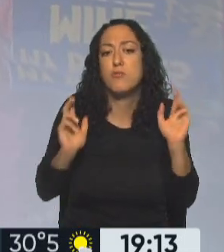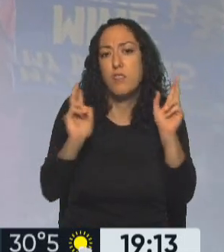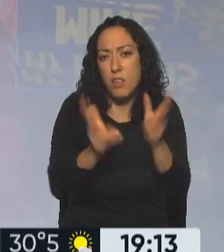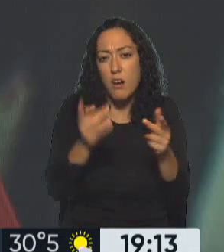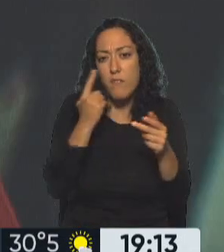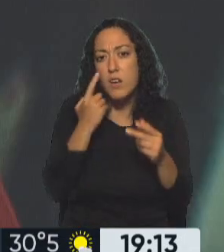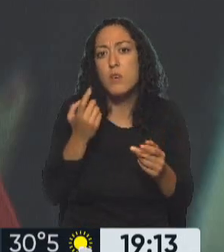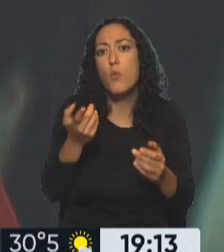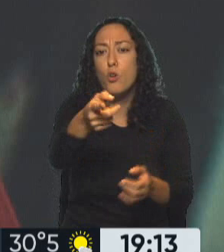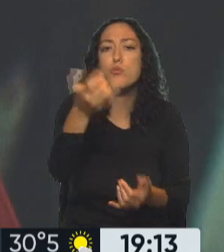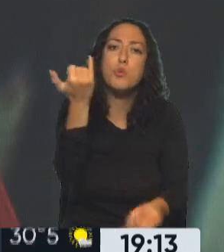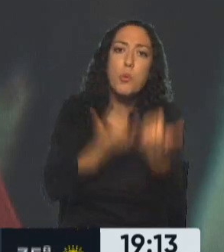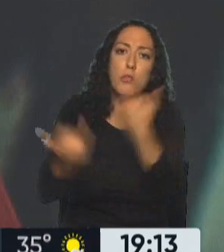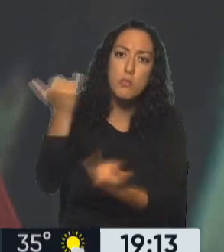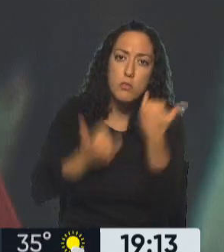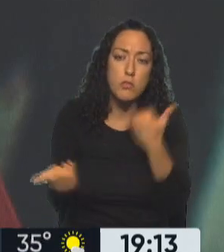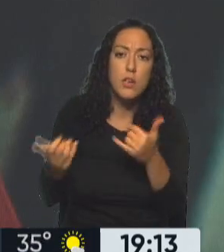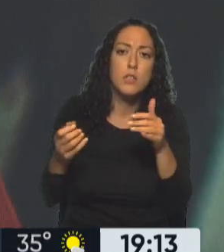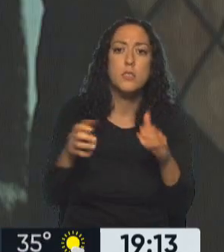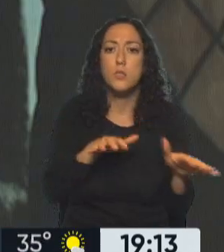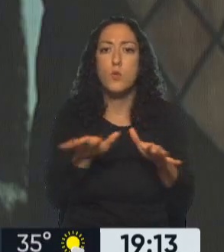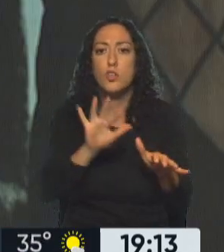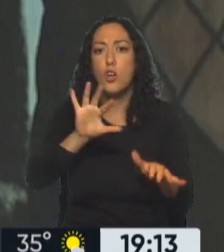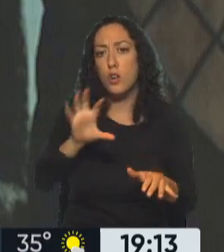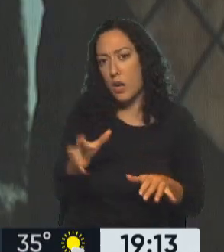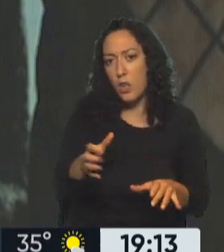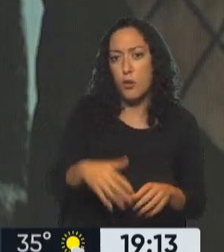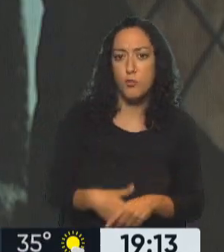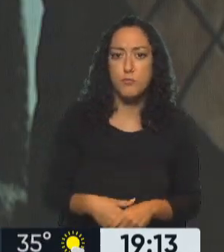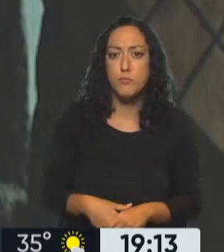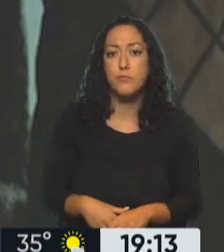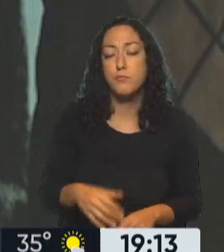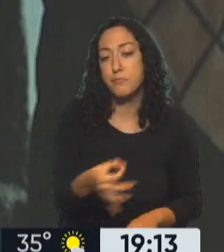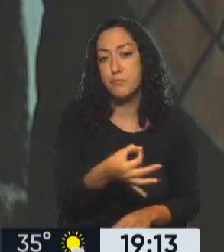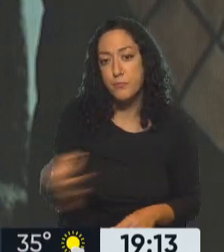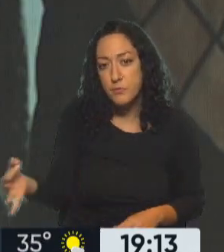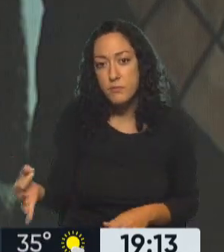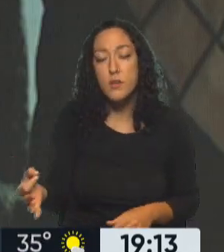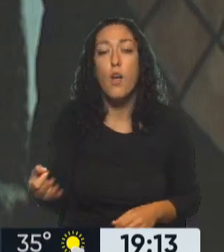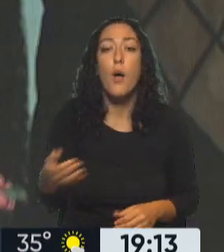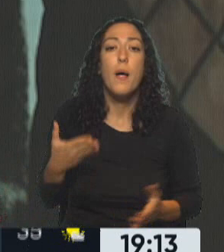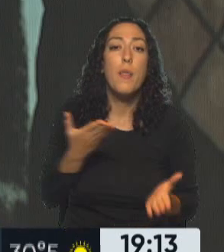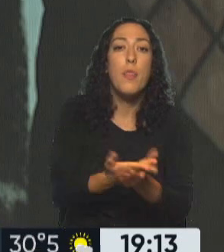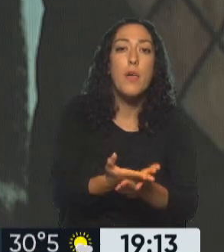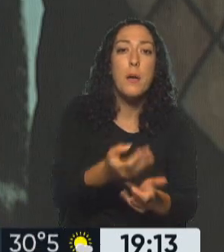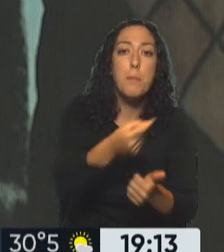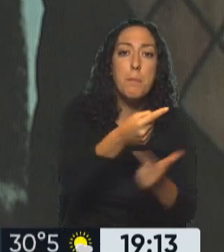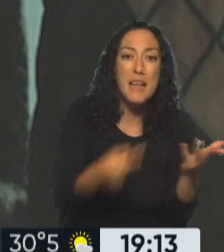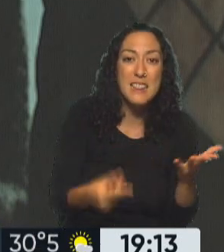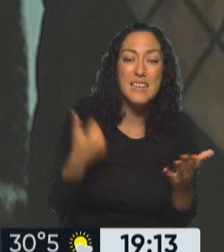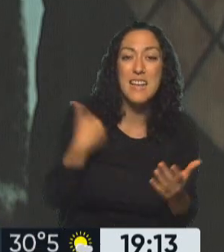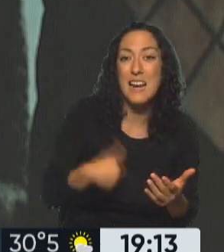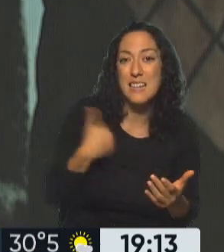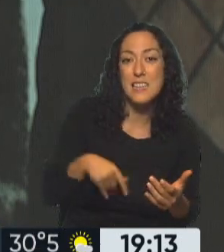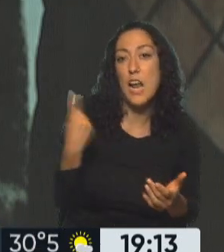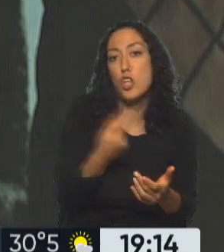tratarlos, porque vos no vas a dar cuenta de lo que sucede en la región. Sí, exactamente como decías, Diana, son demandas que, bueno, por supuesto, desde la Argentina nos enfocamos